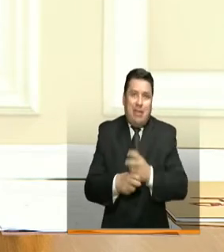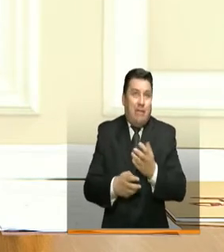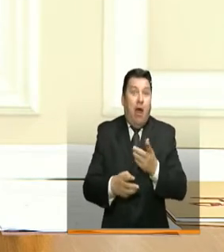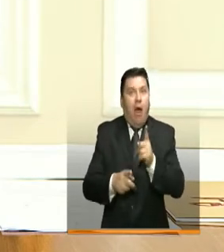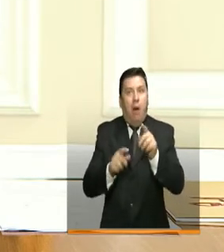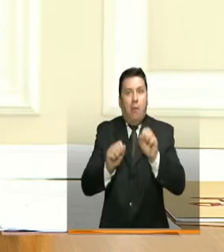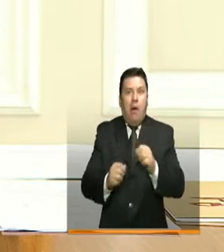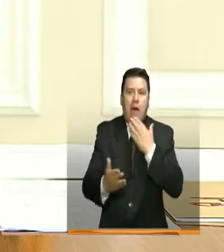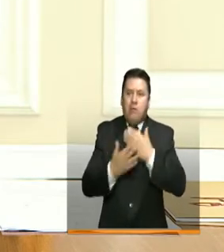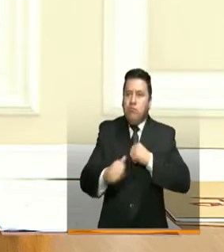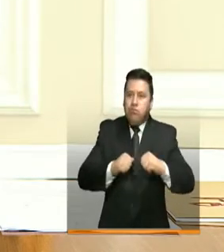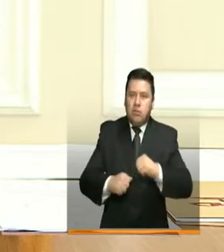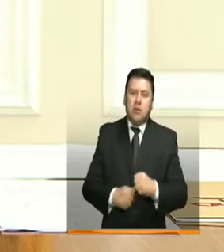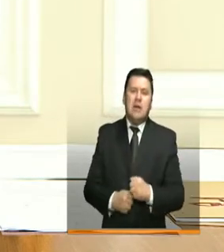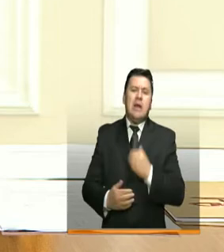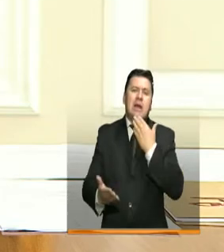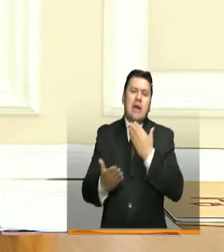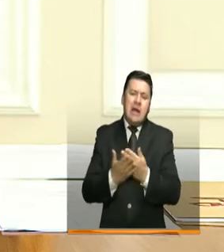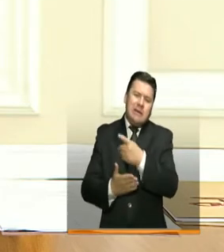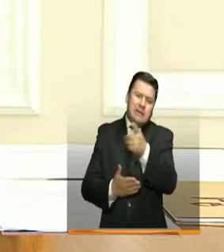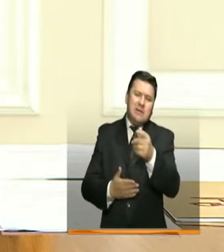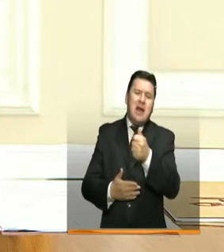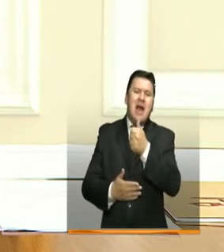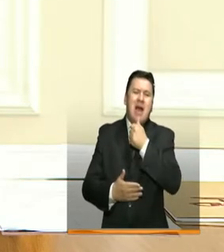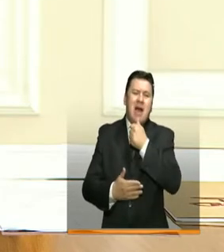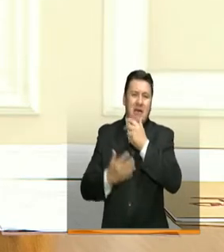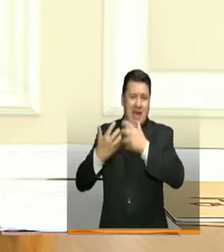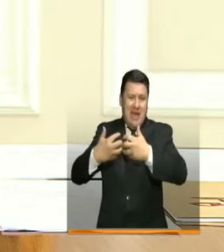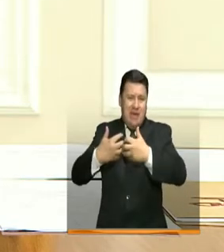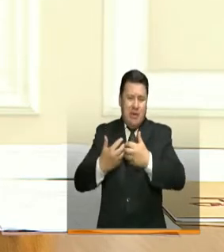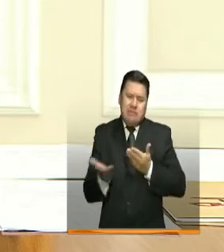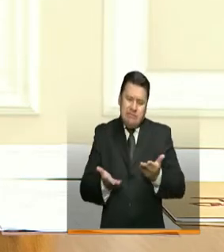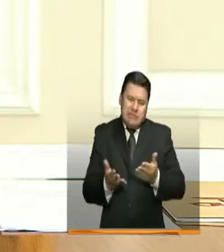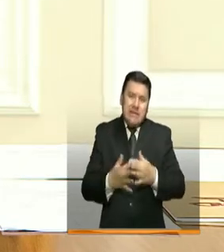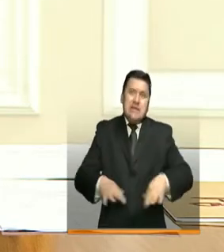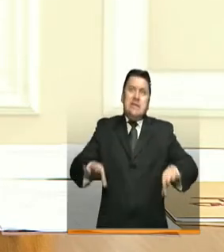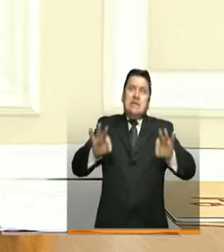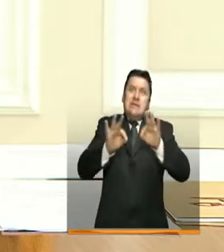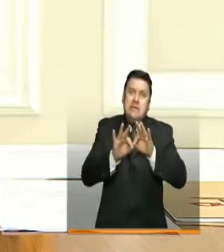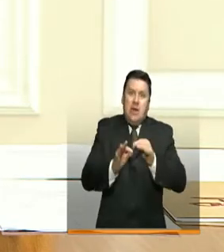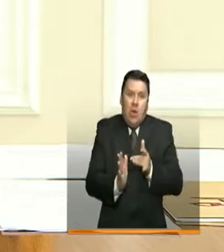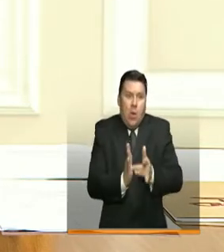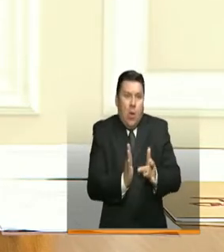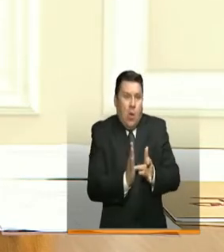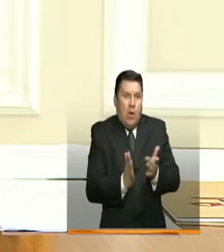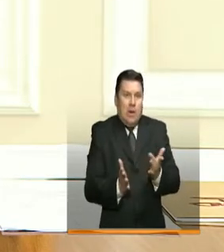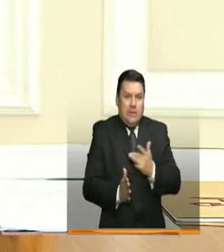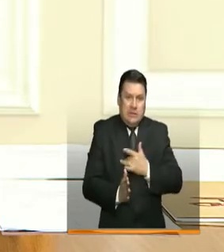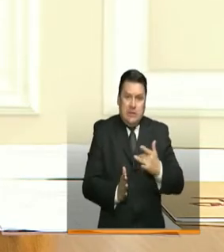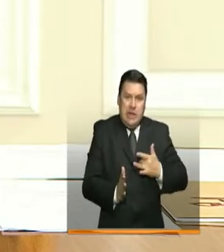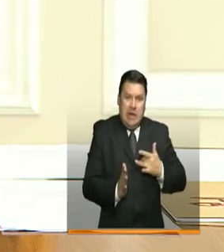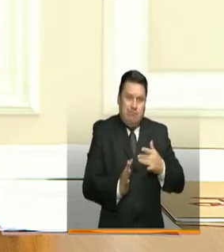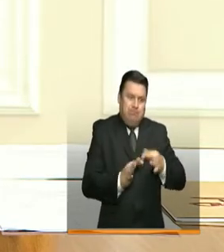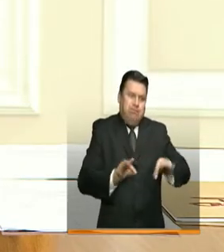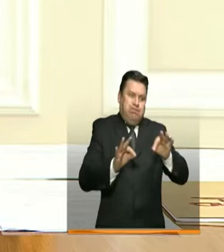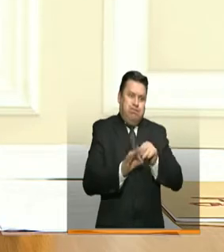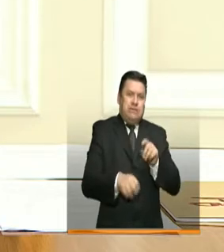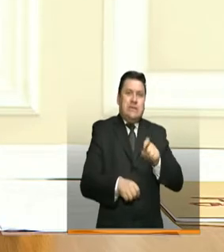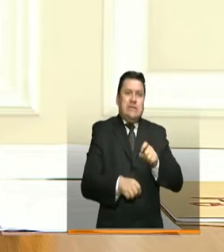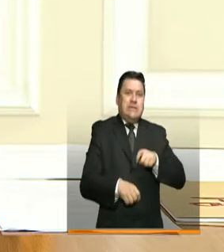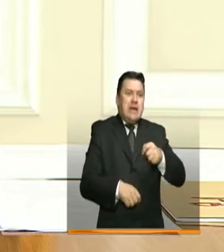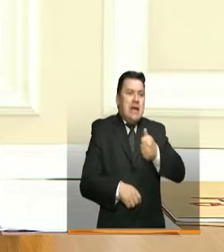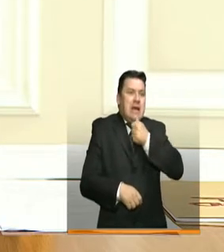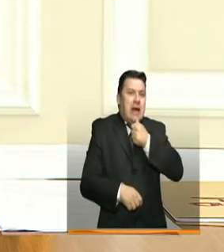quiero agradecerle a todos los prestadores del servicio de agua que entendieron la importancia que en esta emergencia sanitaria tuviéramos ese